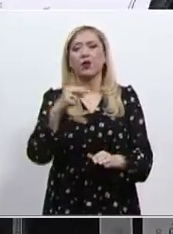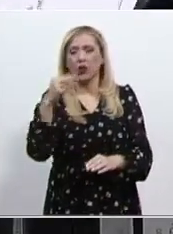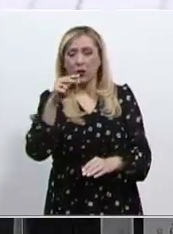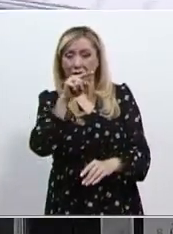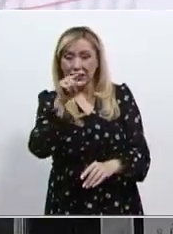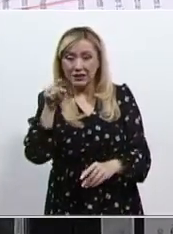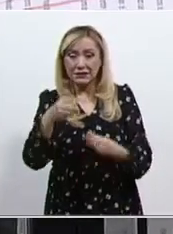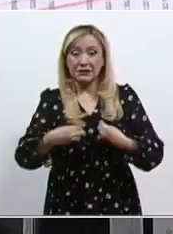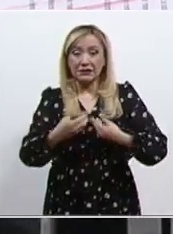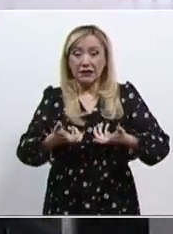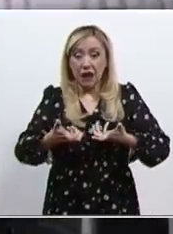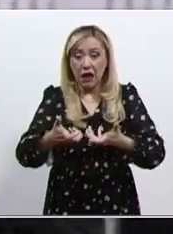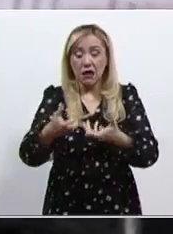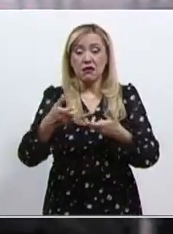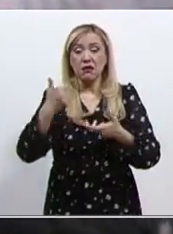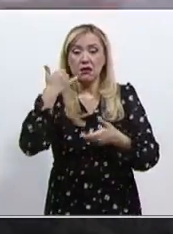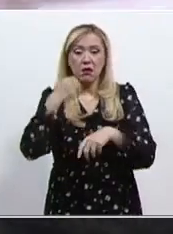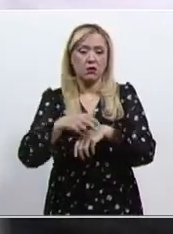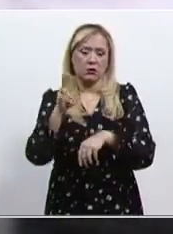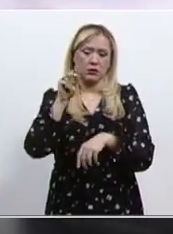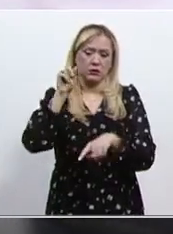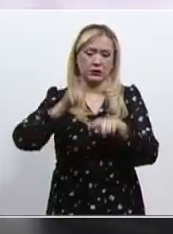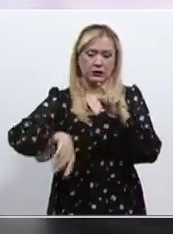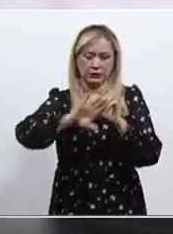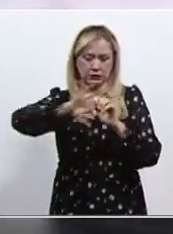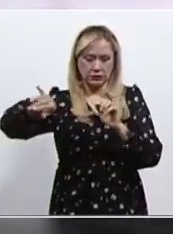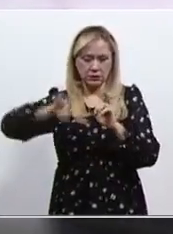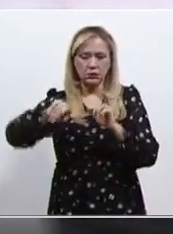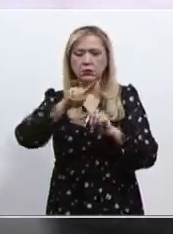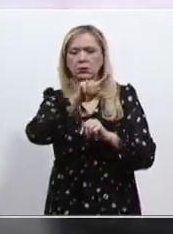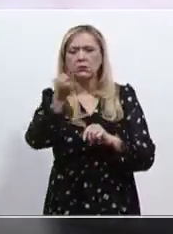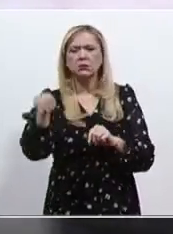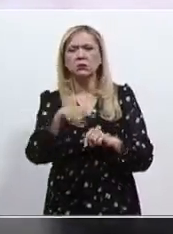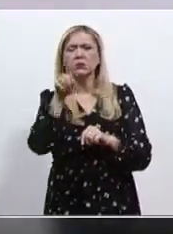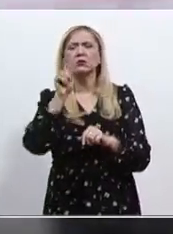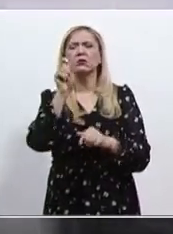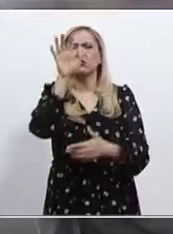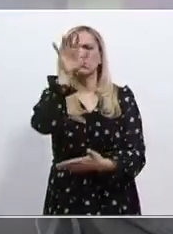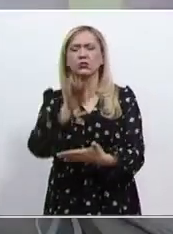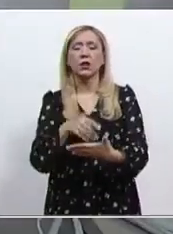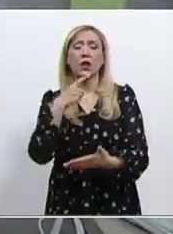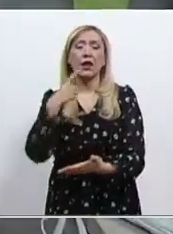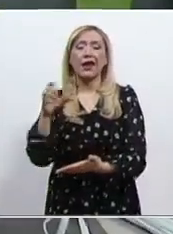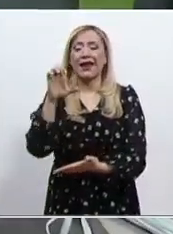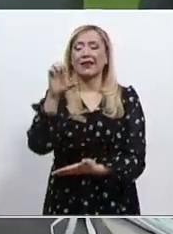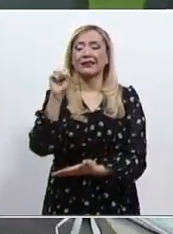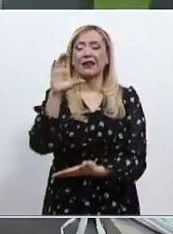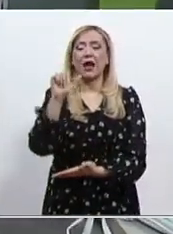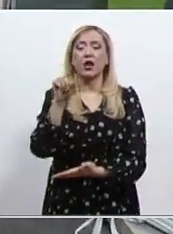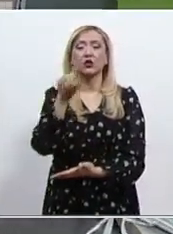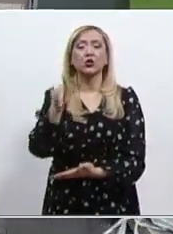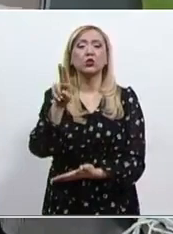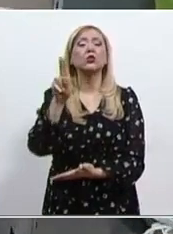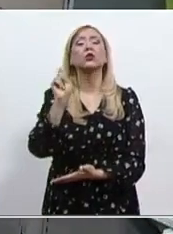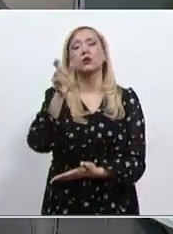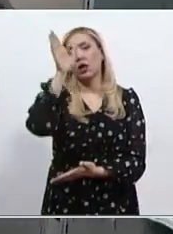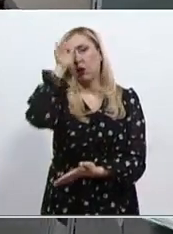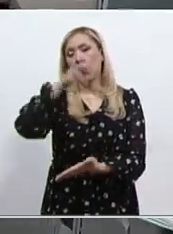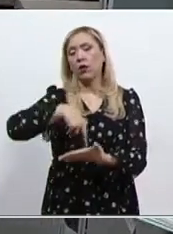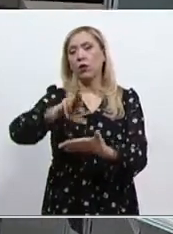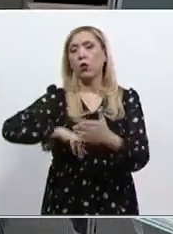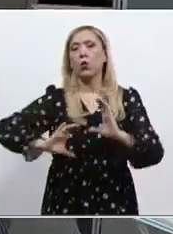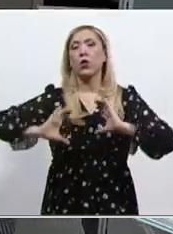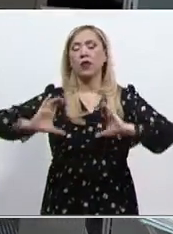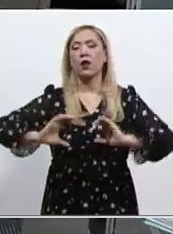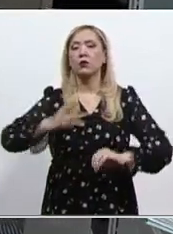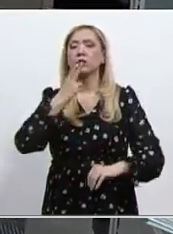ello de acuerdo con diversos artículos de la constitución y el acuerdo de escazú que obliga a los Estados a establecer mecanismos que permitan